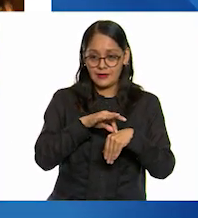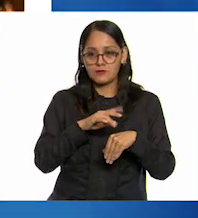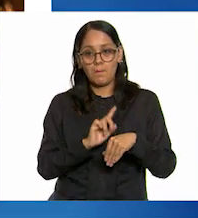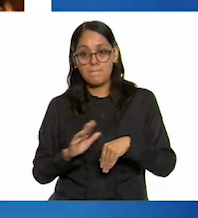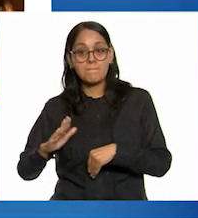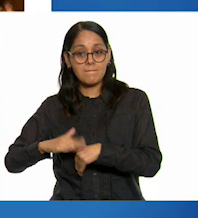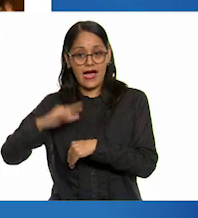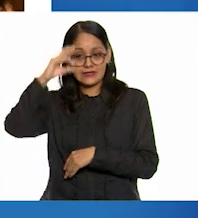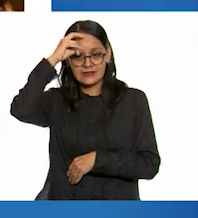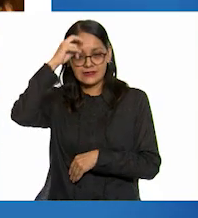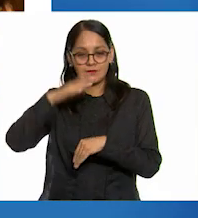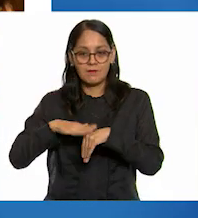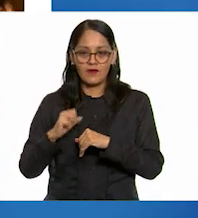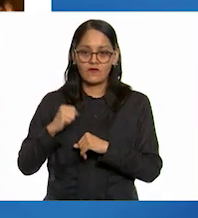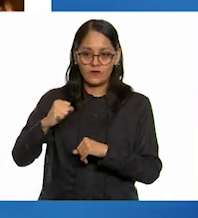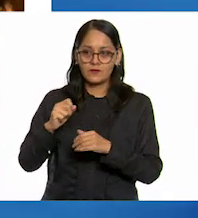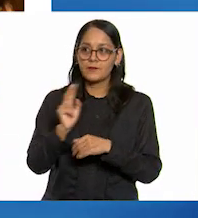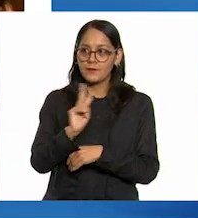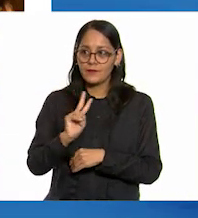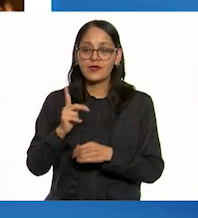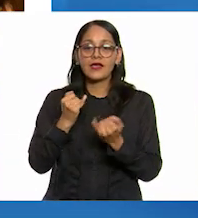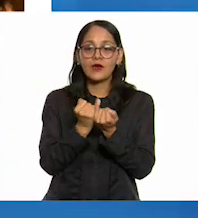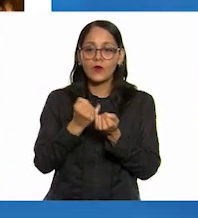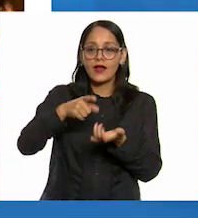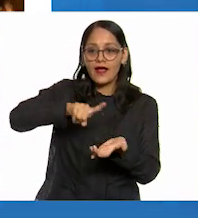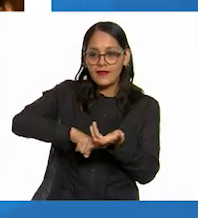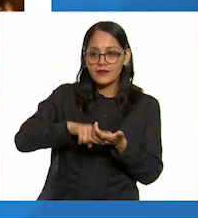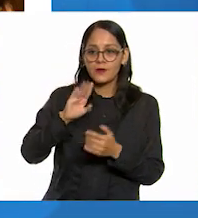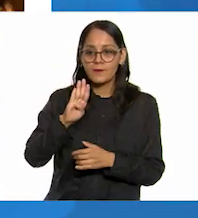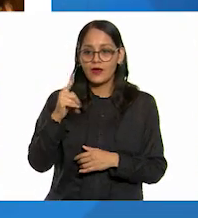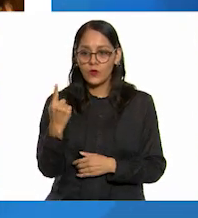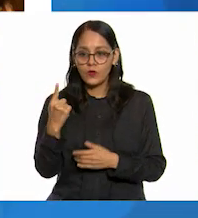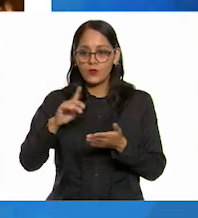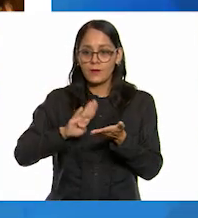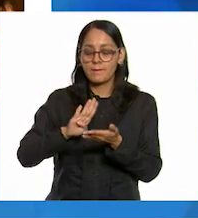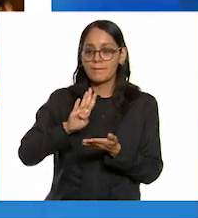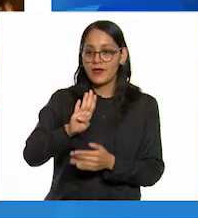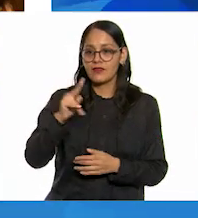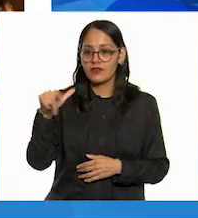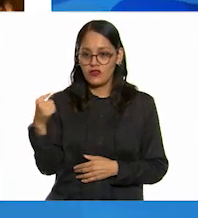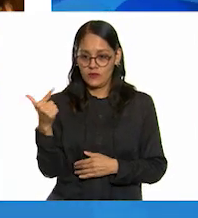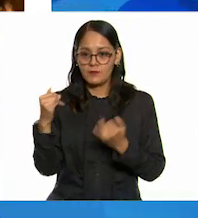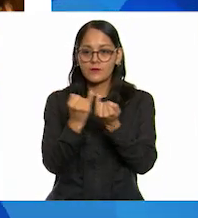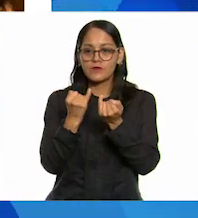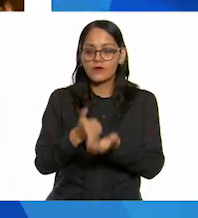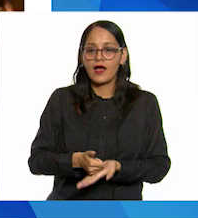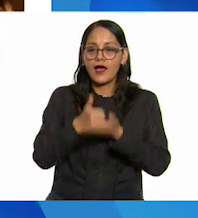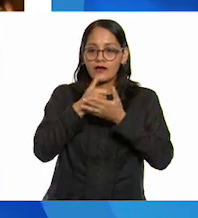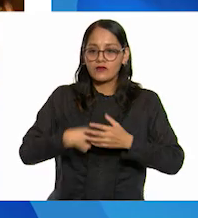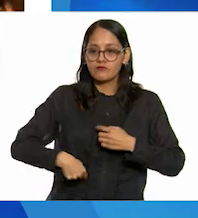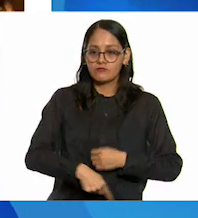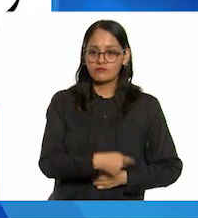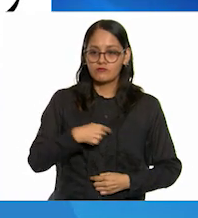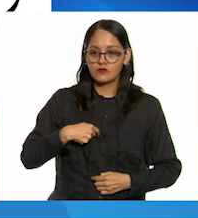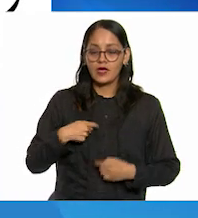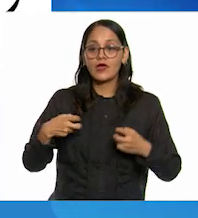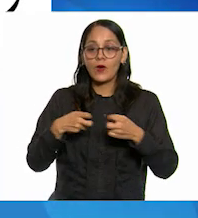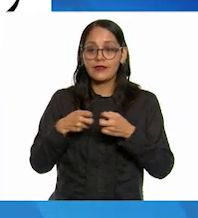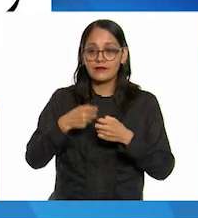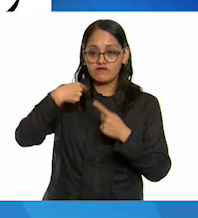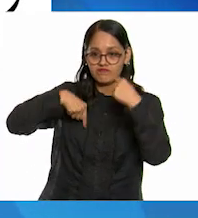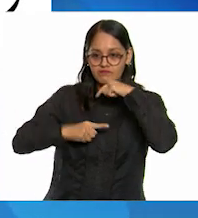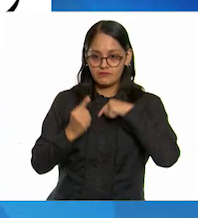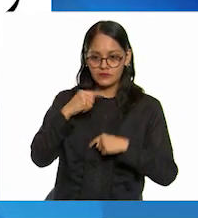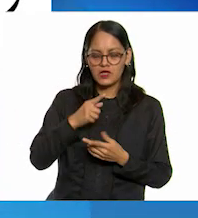de vitamina B1 y B12, los cuales ayudan al que el sistema digestivo y nervioso funcionen bien.